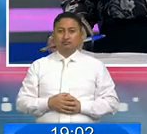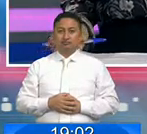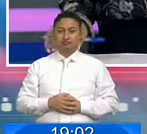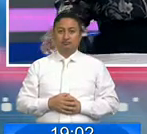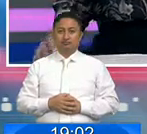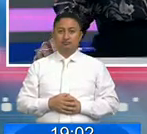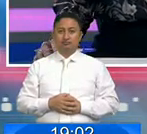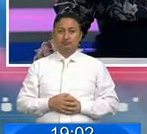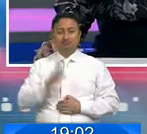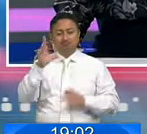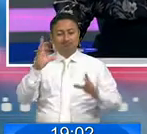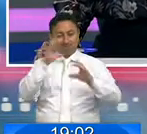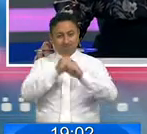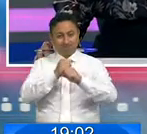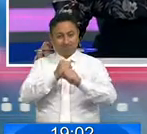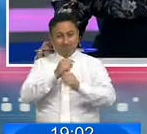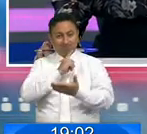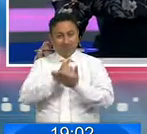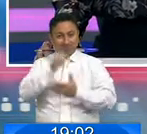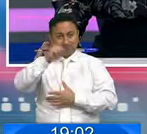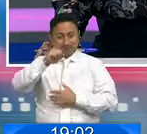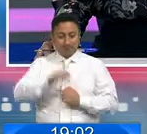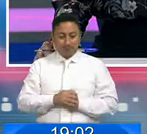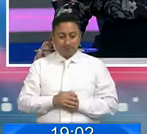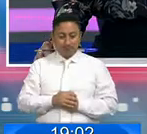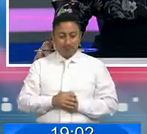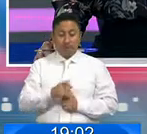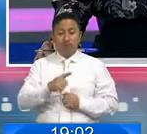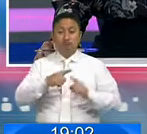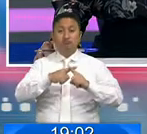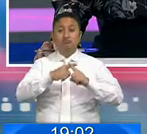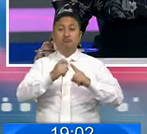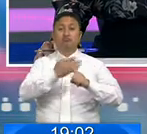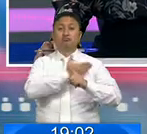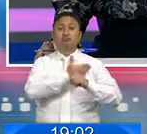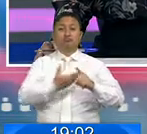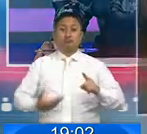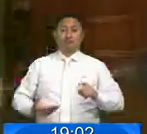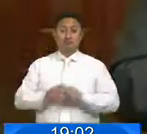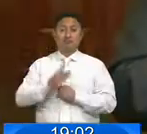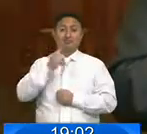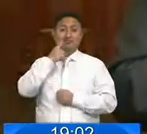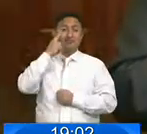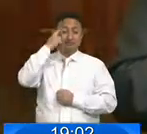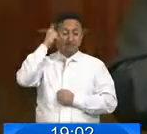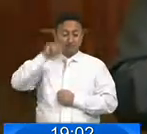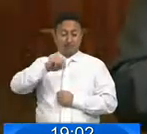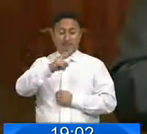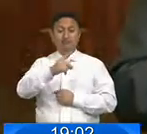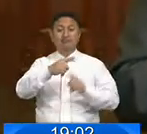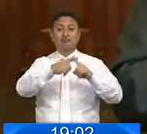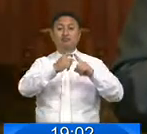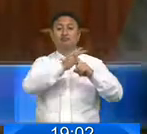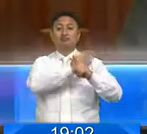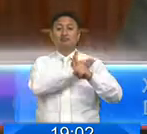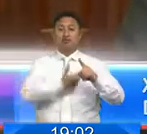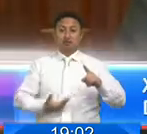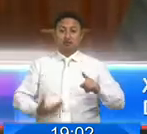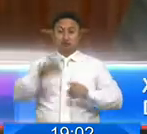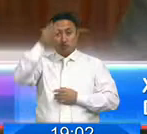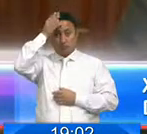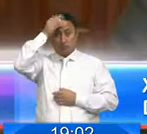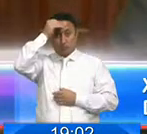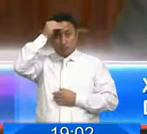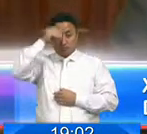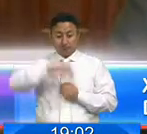María Fernanda, buenas noches, así es. El ex presidente de la República, Rafael Correa, como el ex vicepresidente Jorge Glass,